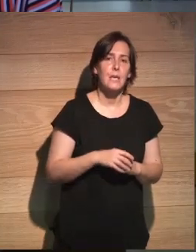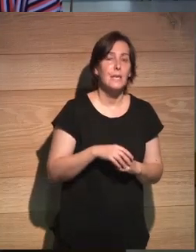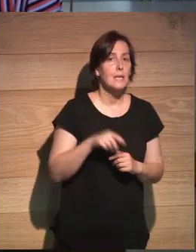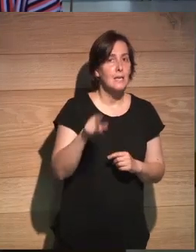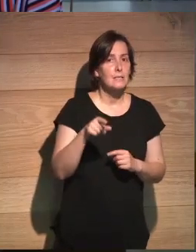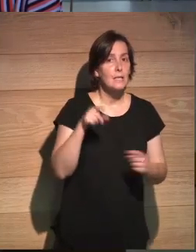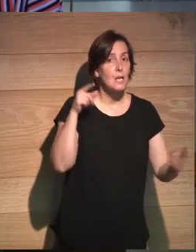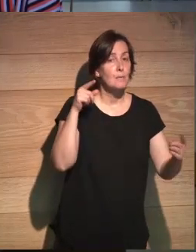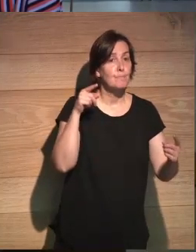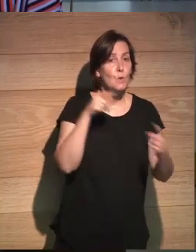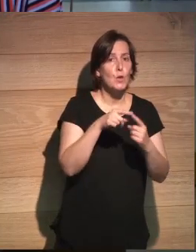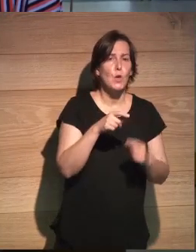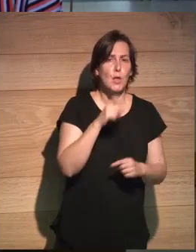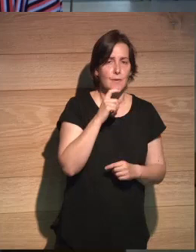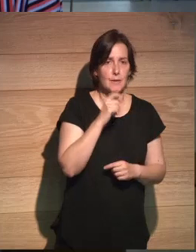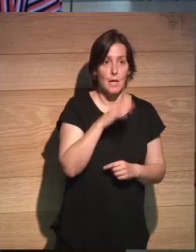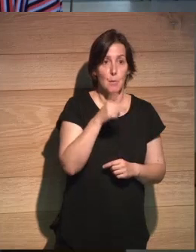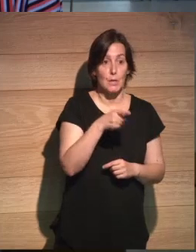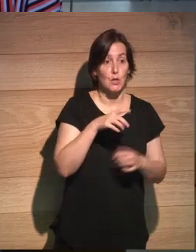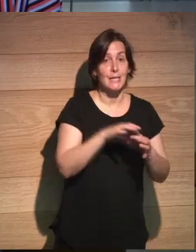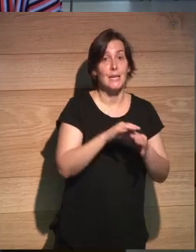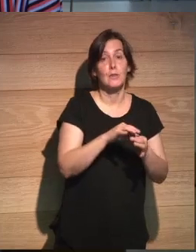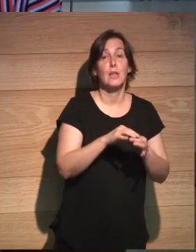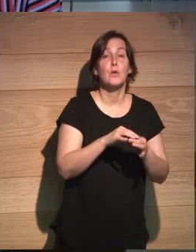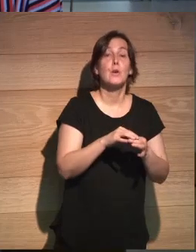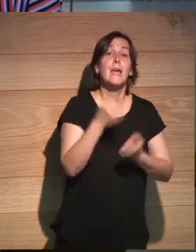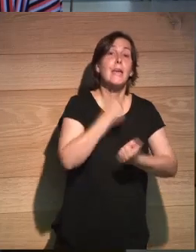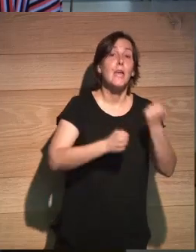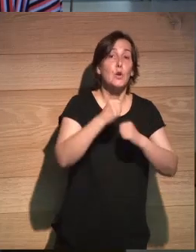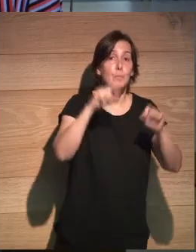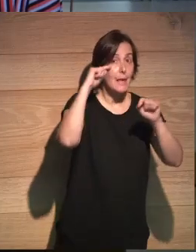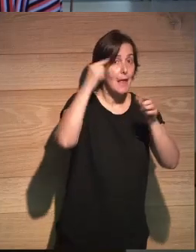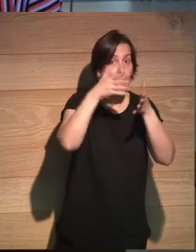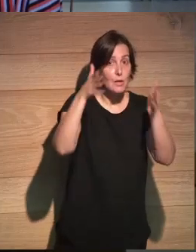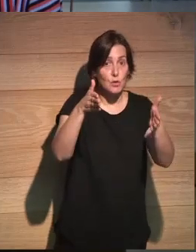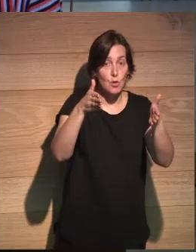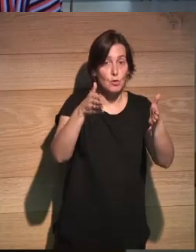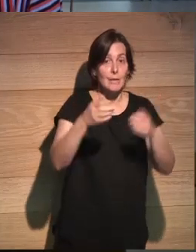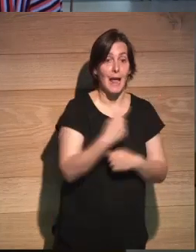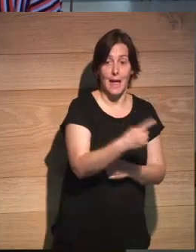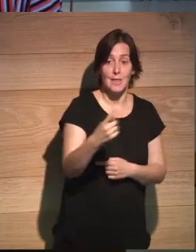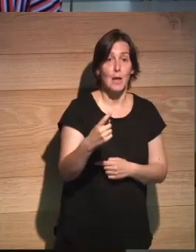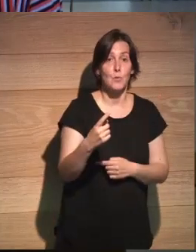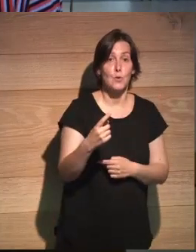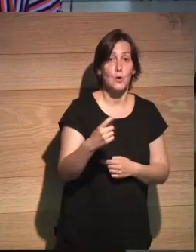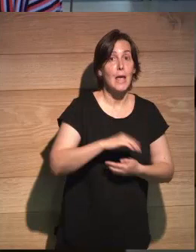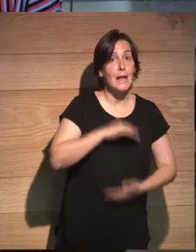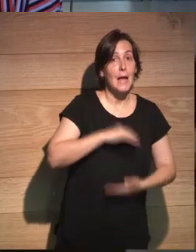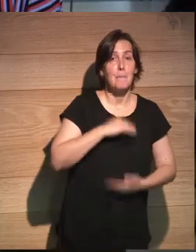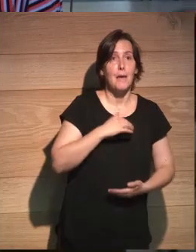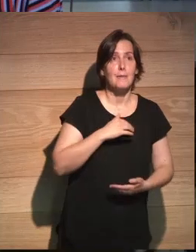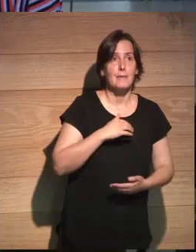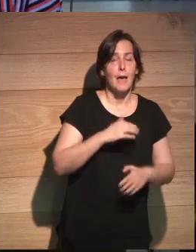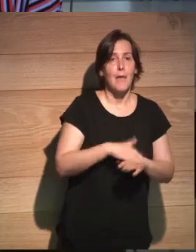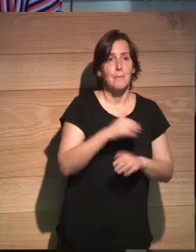difícil porque esto tiene que ver con una cosa que se llama la economía de la atención. Cada uno de nosotros tenemos una capacidad para